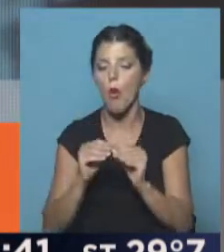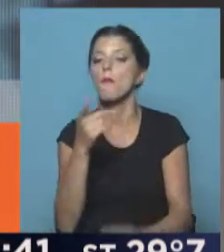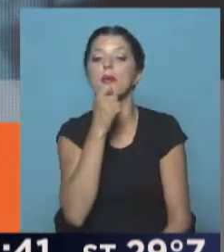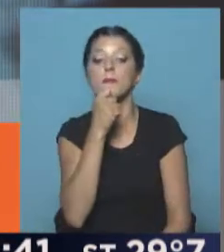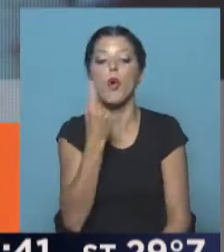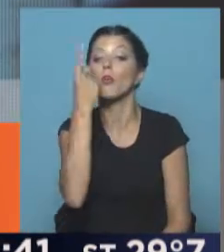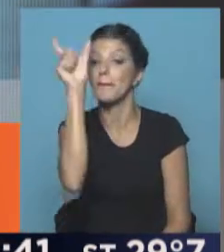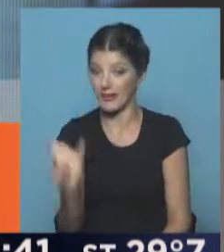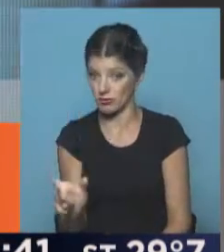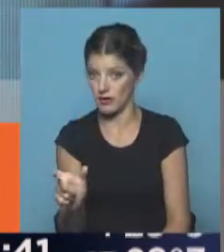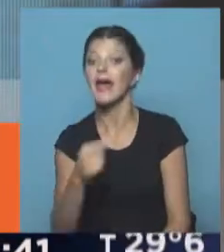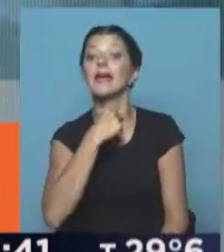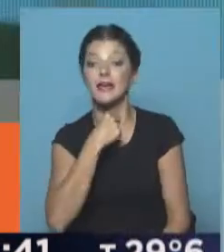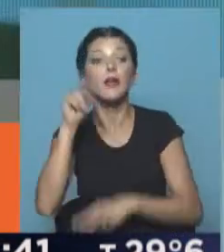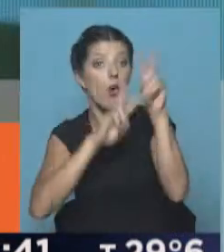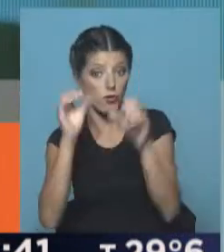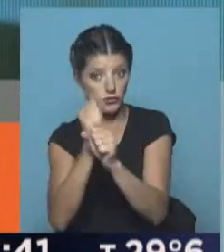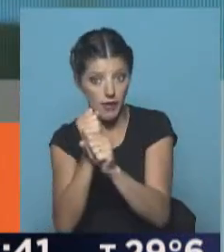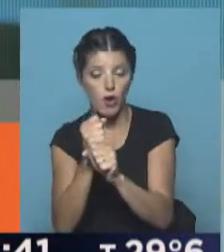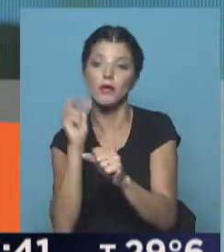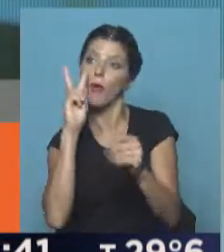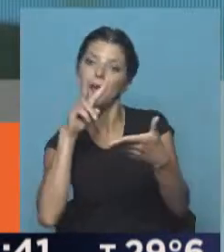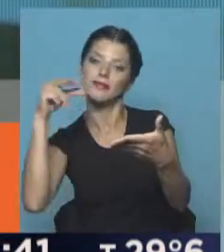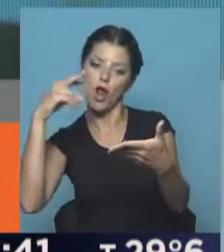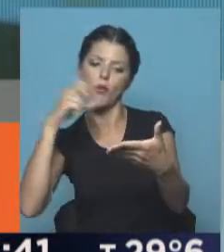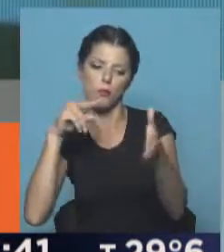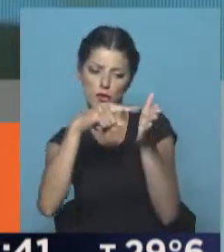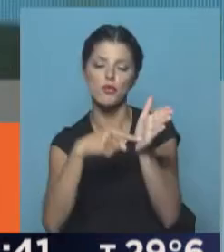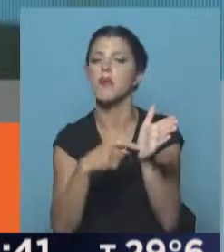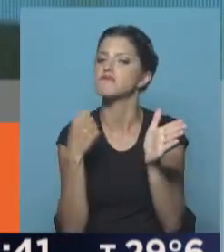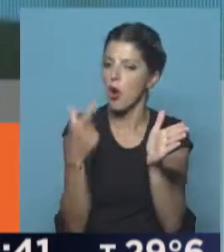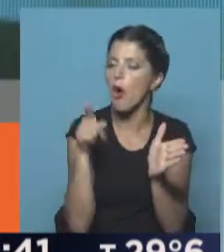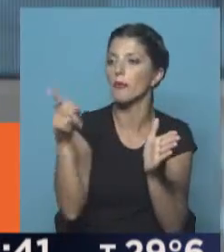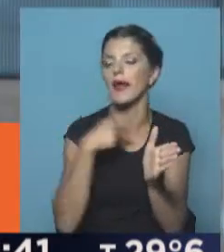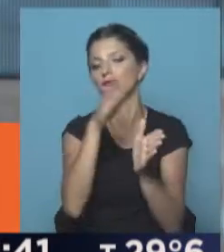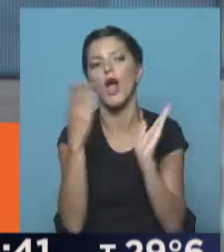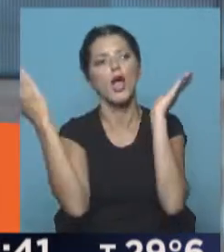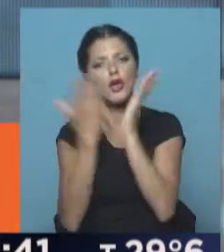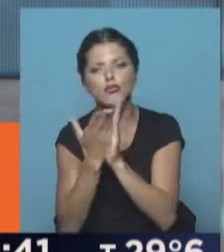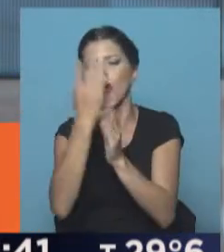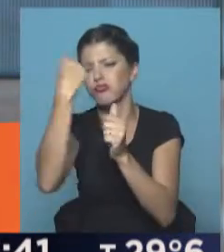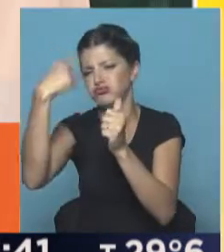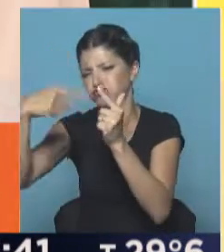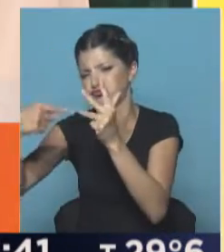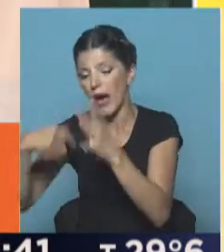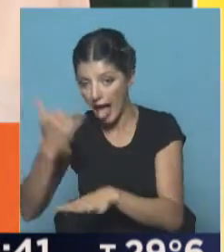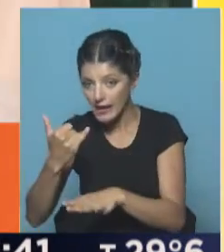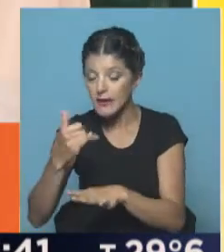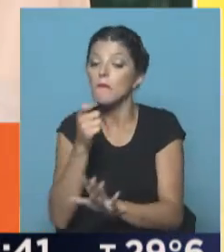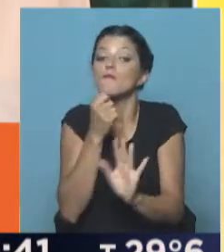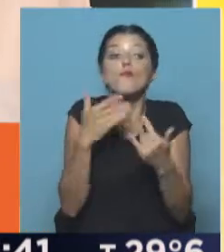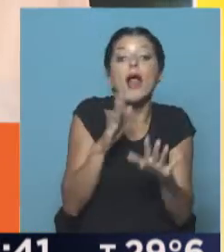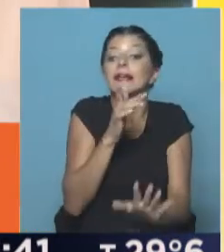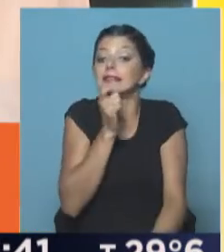que quiere aspirar a un puesto y tiene un currículum más frondoso porque fue a más seminarios y más cursos y no sé qué, bueno, por ahí si es